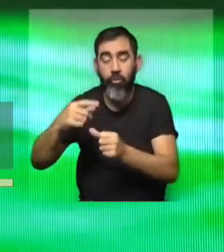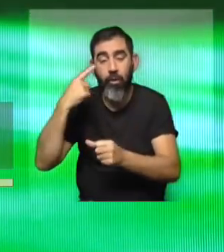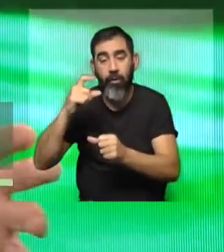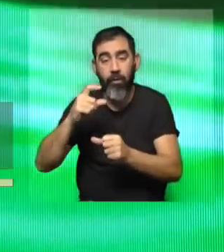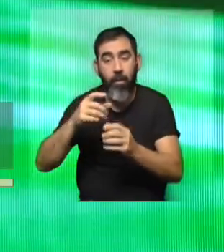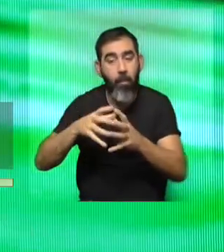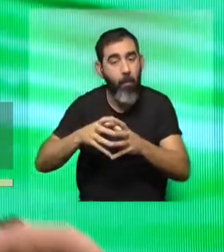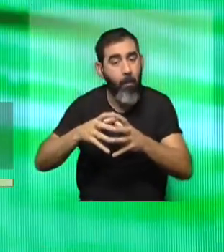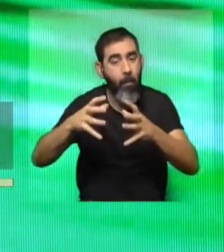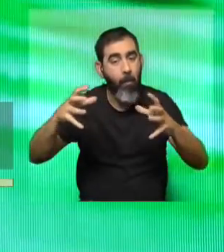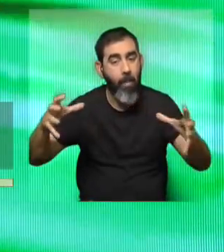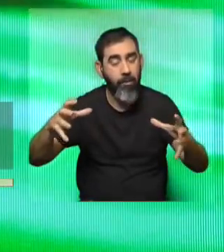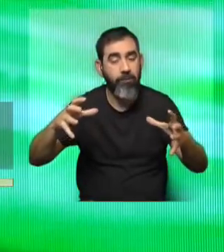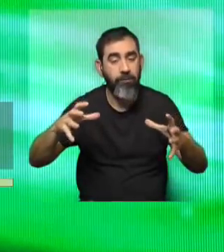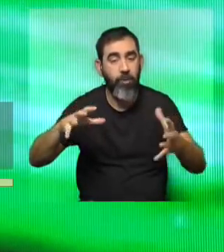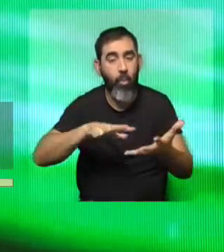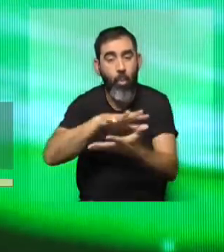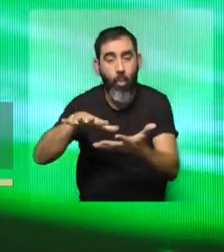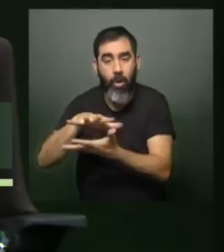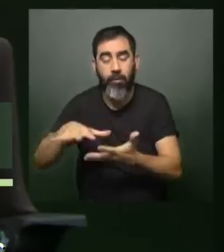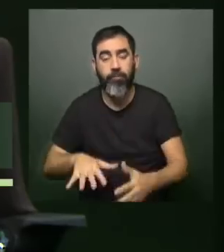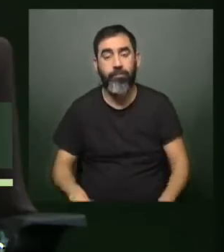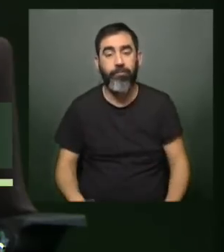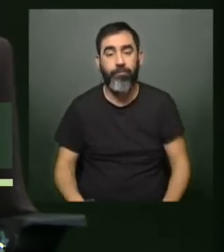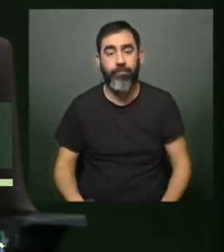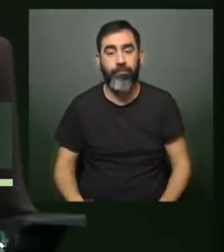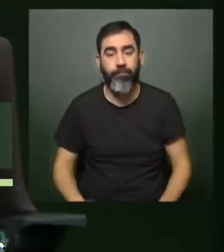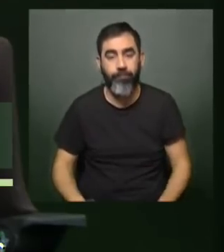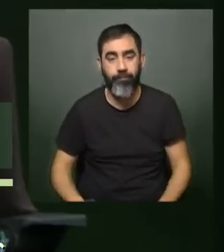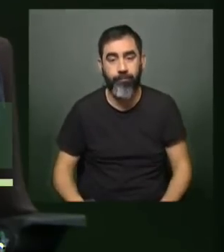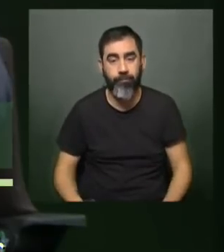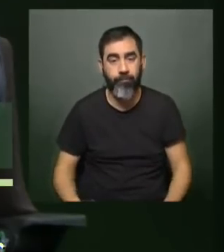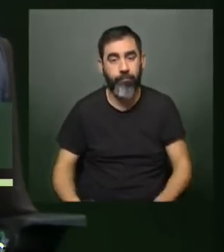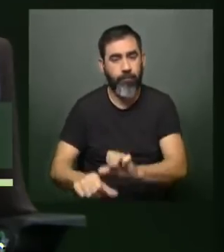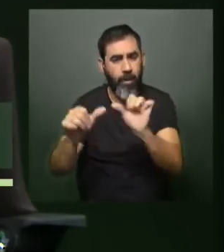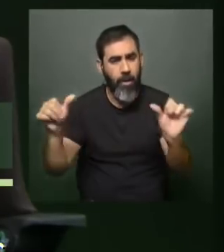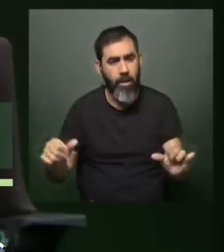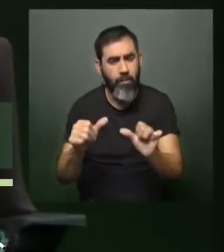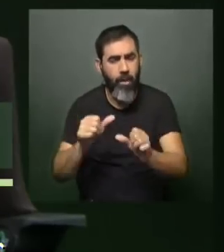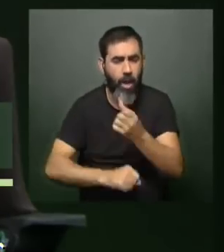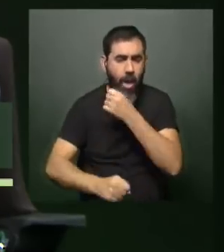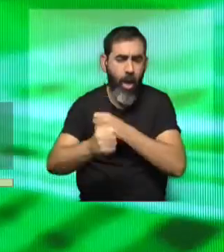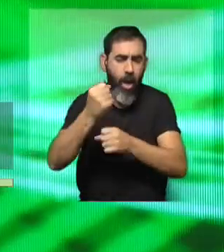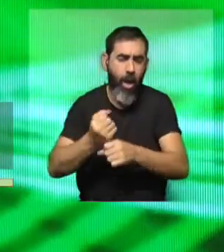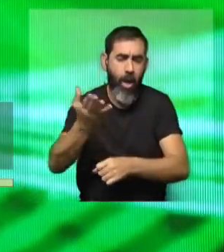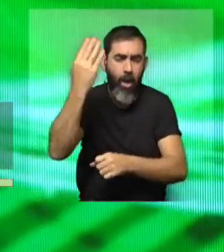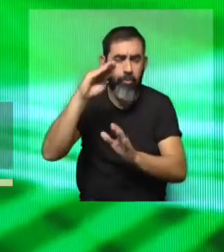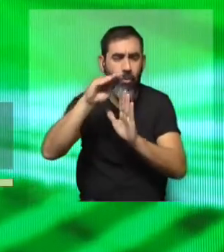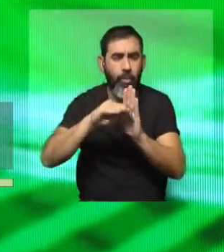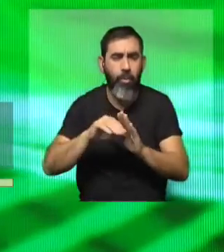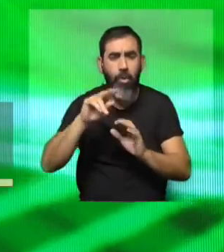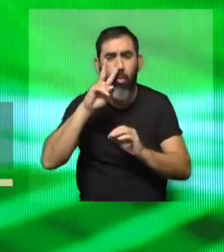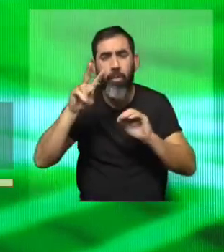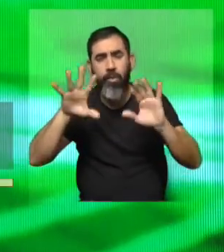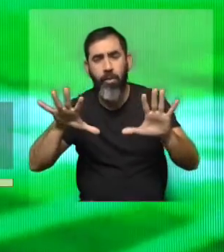tratar de agrandar el equipo para llegar a más lugares a la vez una una actividad que surgió hace muchos años que nació en el